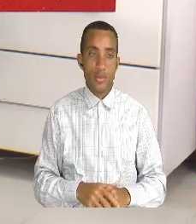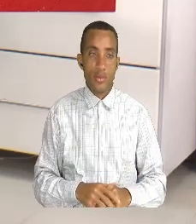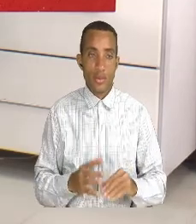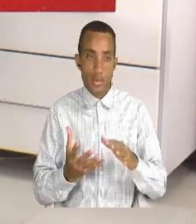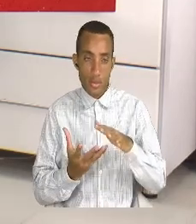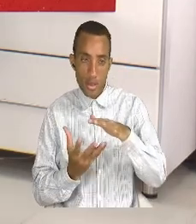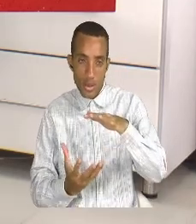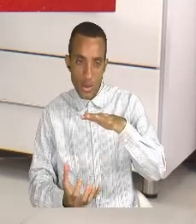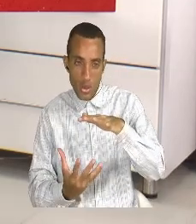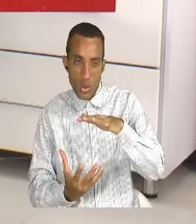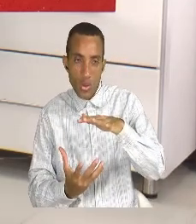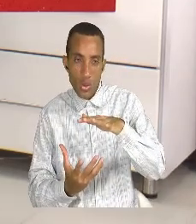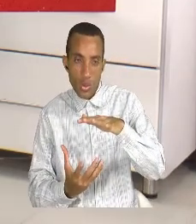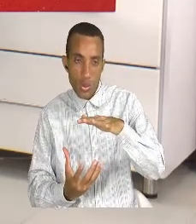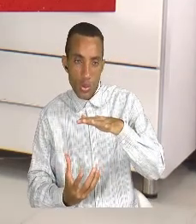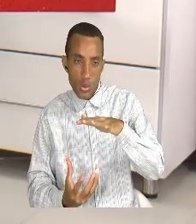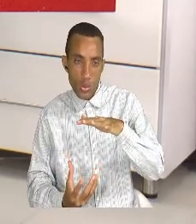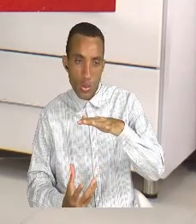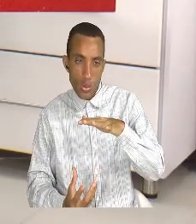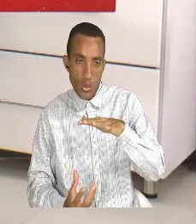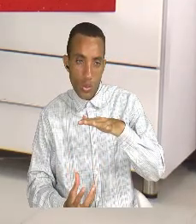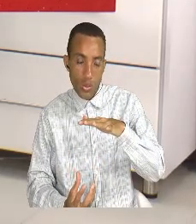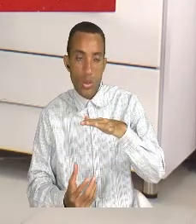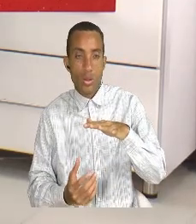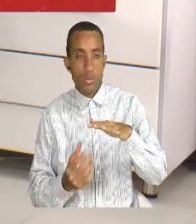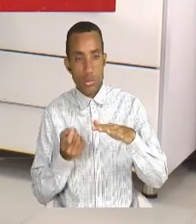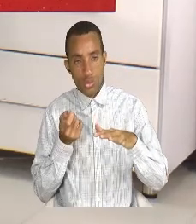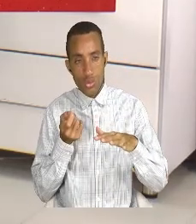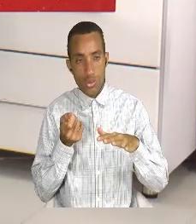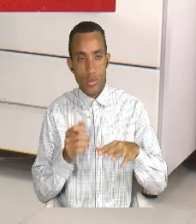más la temperatura. Ok, perfecto. Sí.